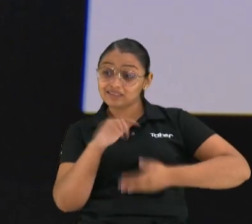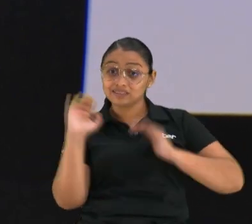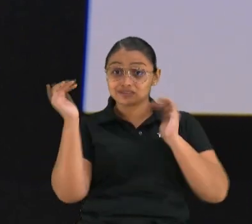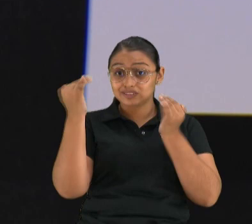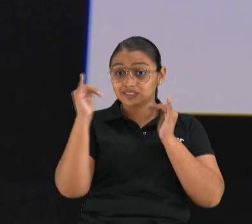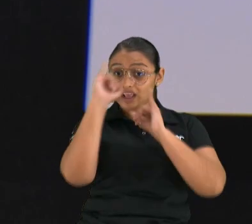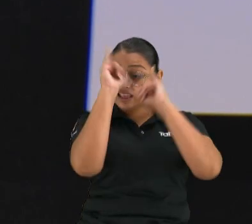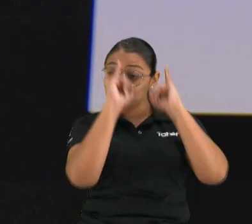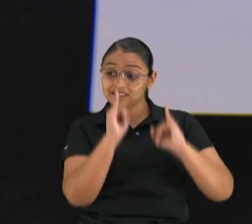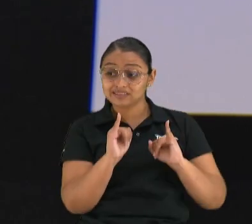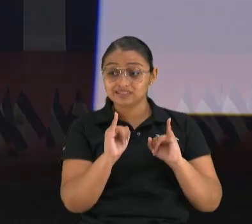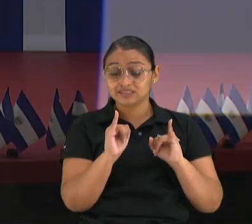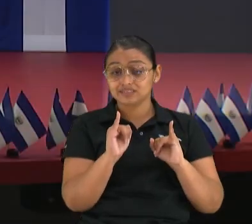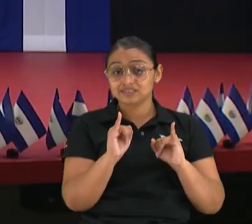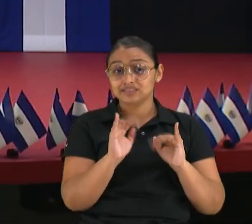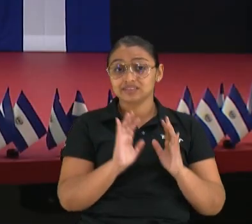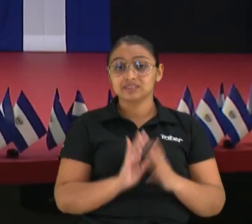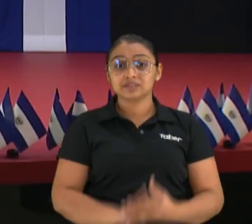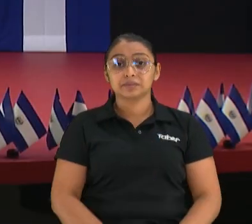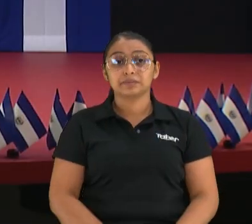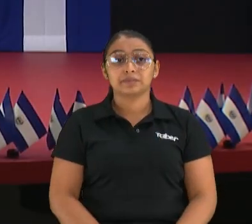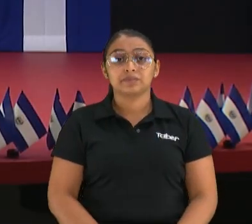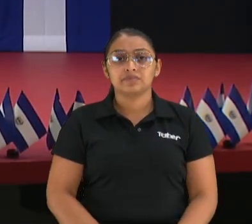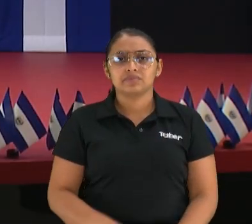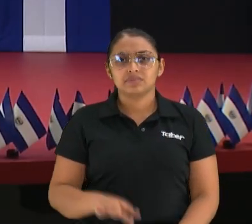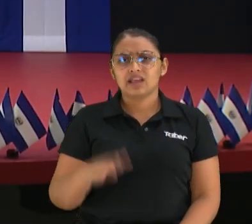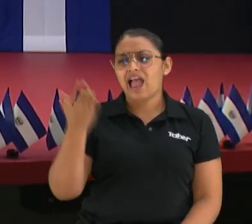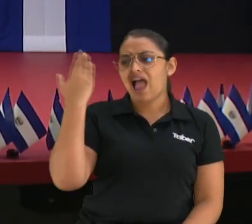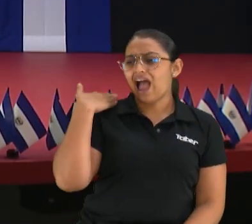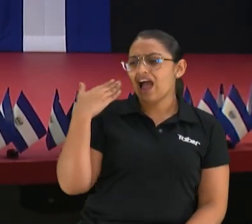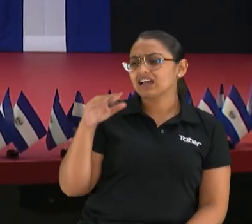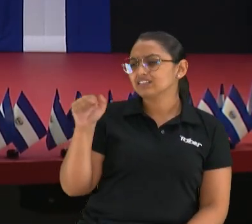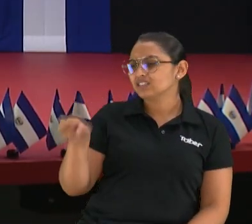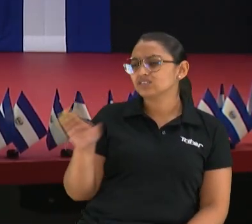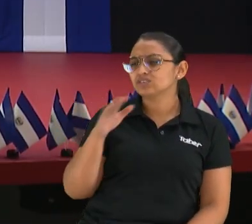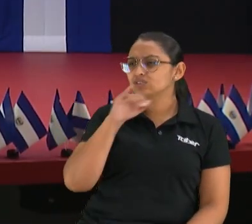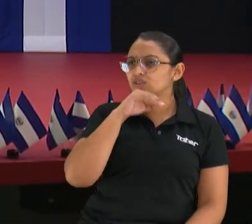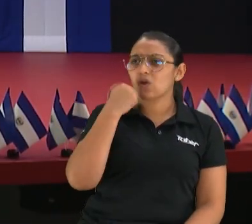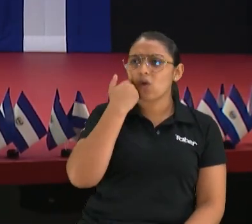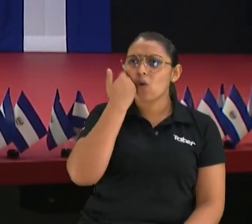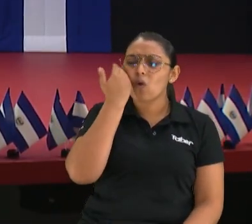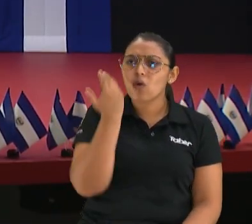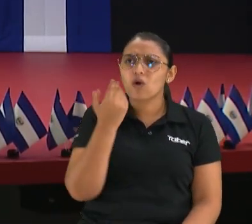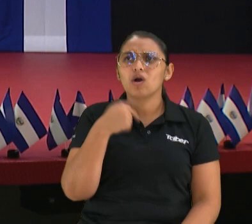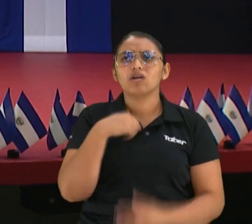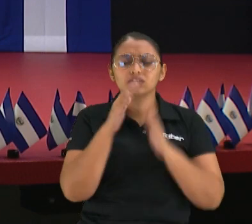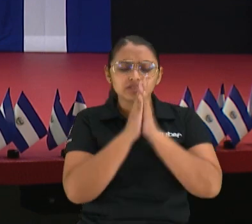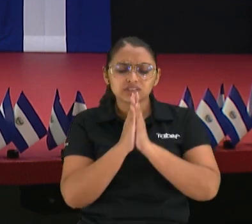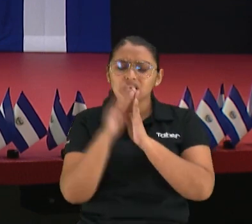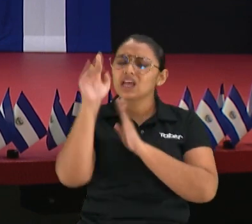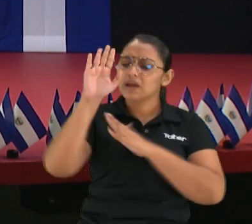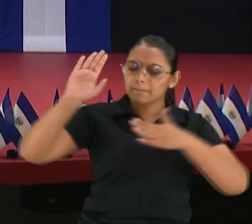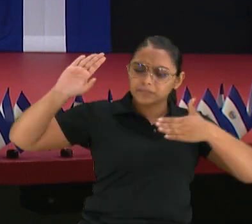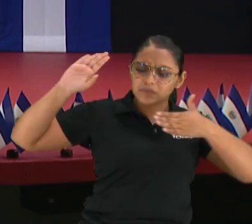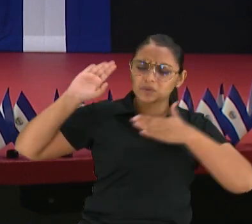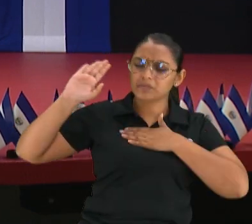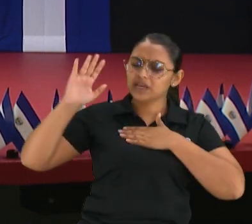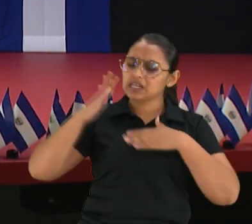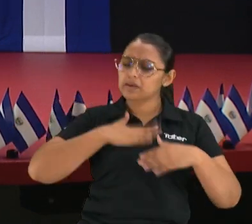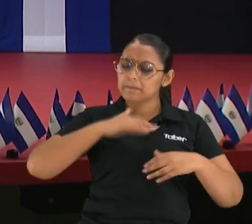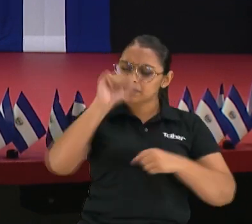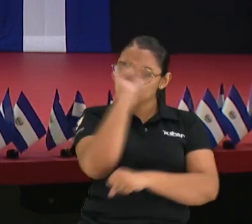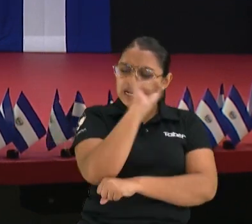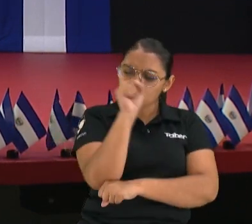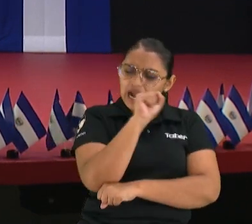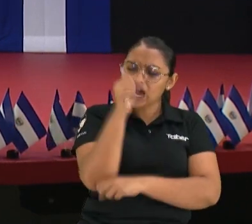Cuántas veces oraste y como lo hice yo en algún momento en mi juventud padre si me das ese carro te prometo que voy a ocupar para llevar hermanos y desde